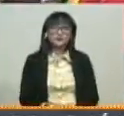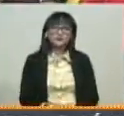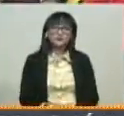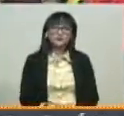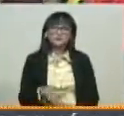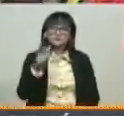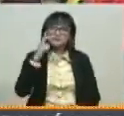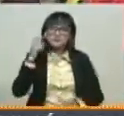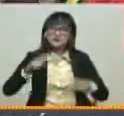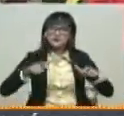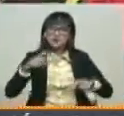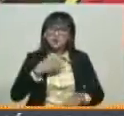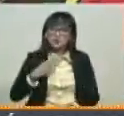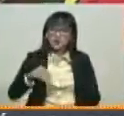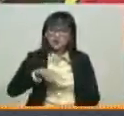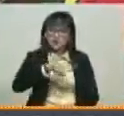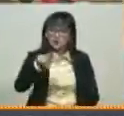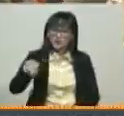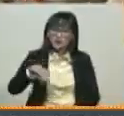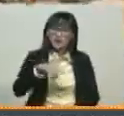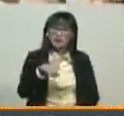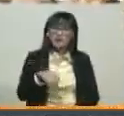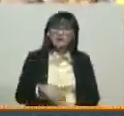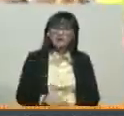Esa gente es dueña de ustedes.